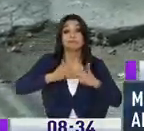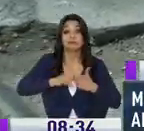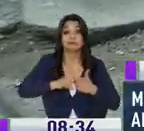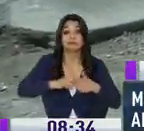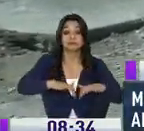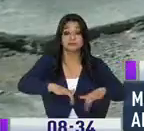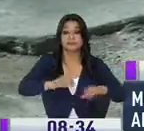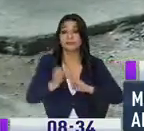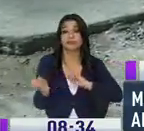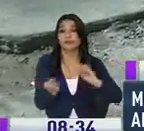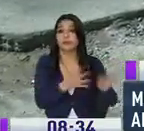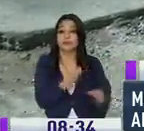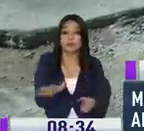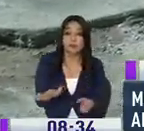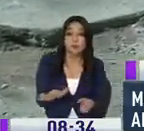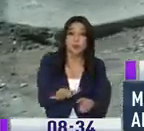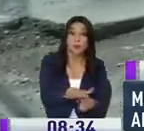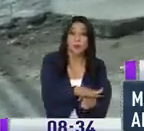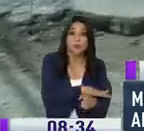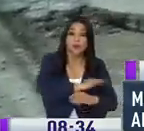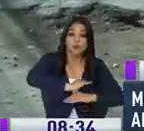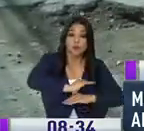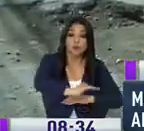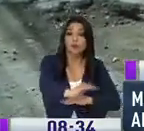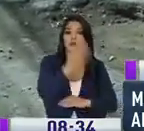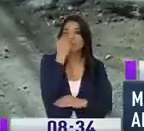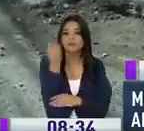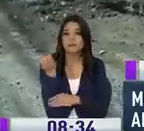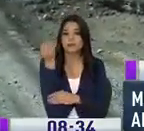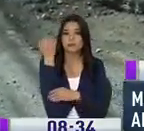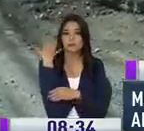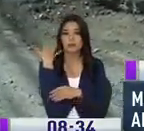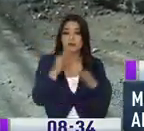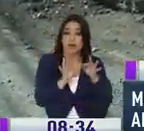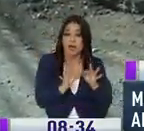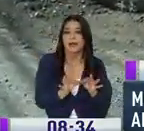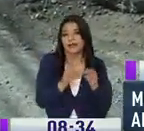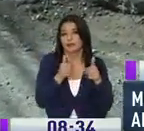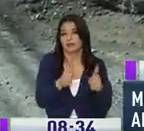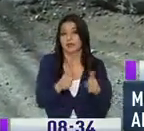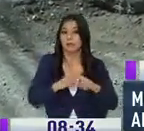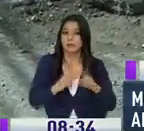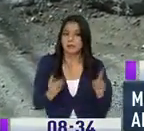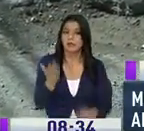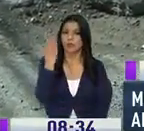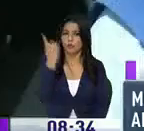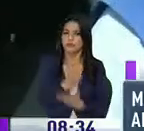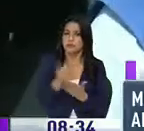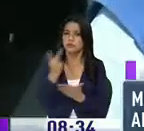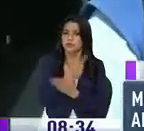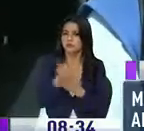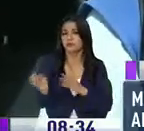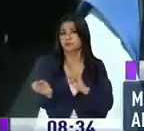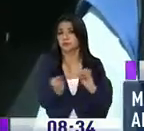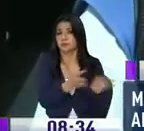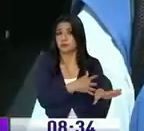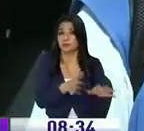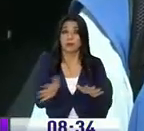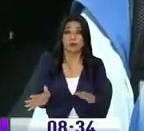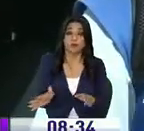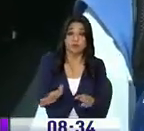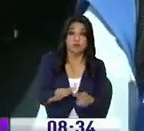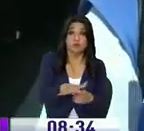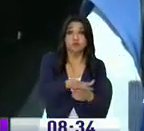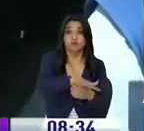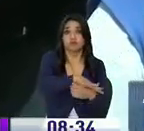se olvidaron de volver a colocar el asfalto, pues la intervención habría sido hace varias semanas. Para rellenar,